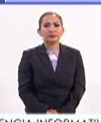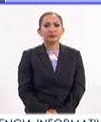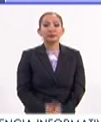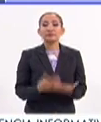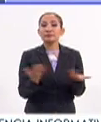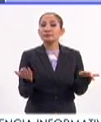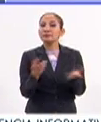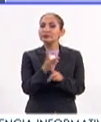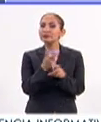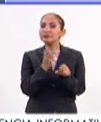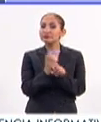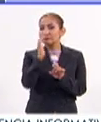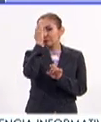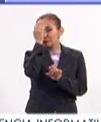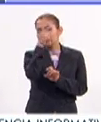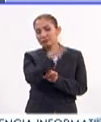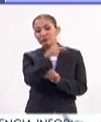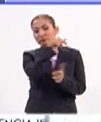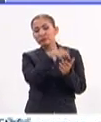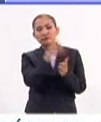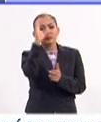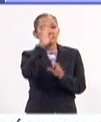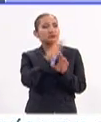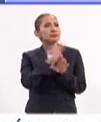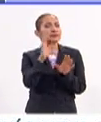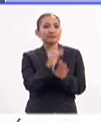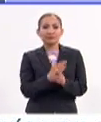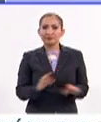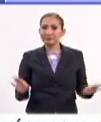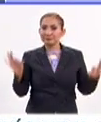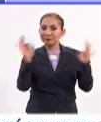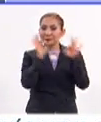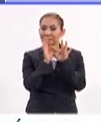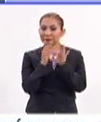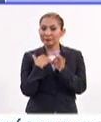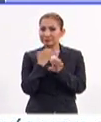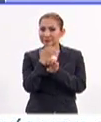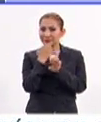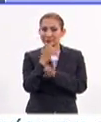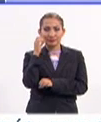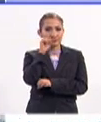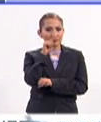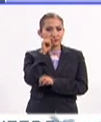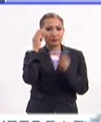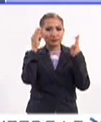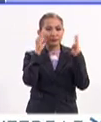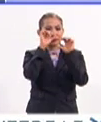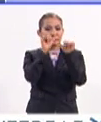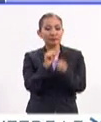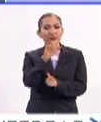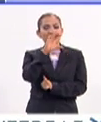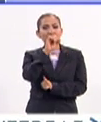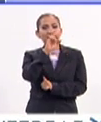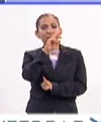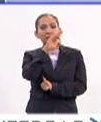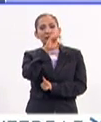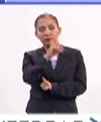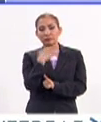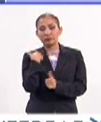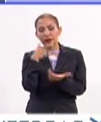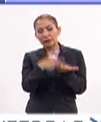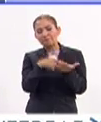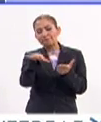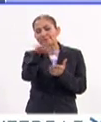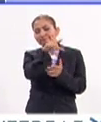Y ahora le invitamos a conocer uno de los recintos culturales más representativos del estado de Jalisco, el Museo de Arte Sacro, recinto que